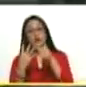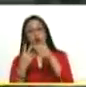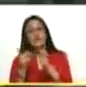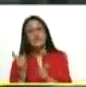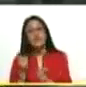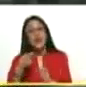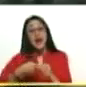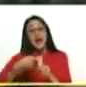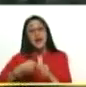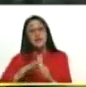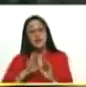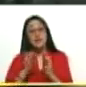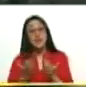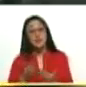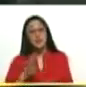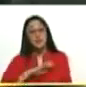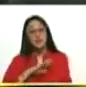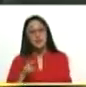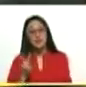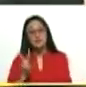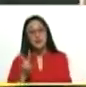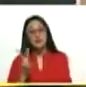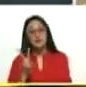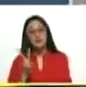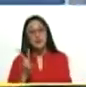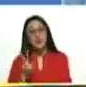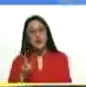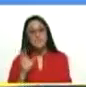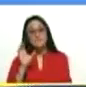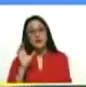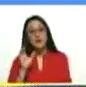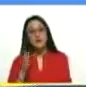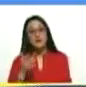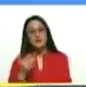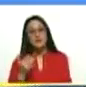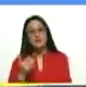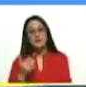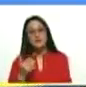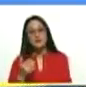del mundo. Venezuela es un país lleno de recursos naturales.